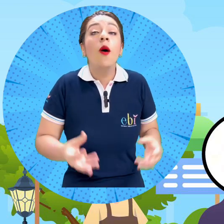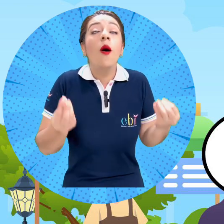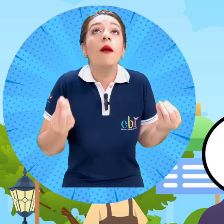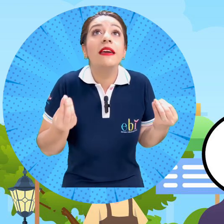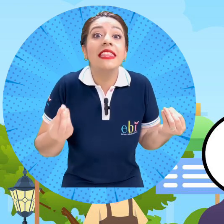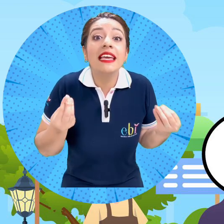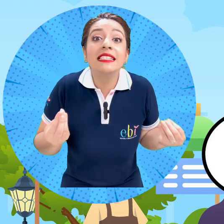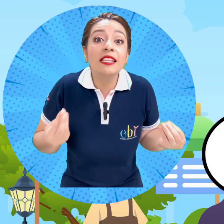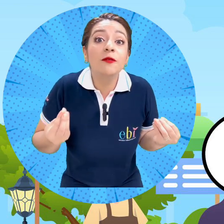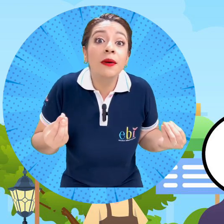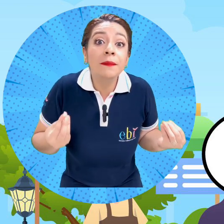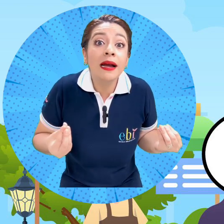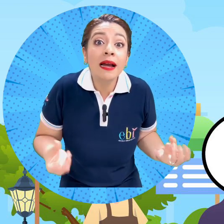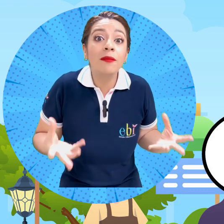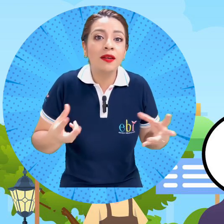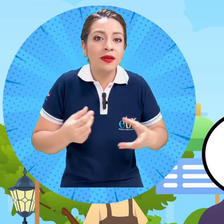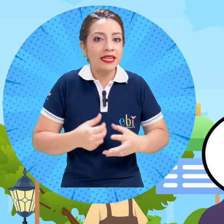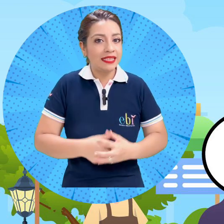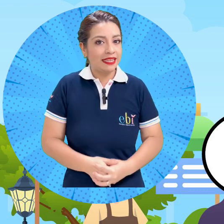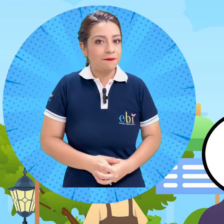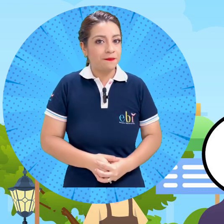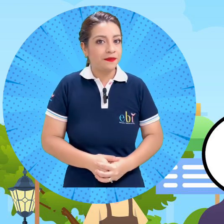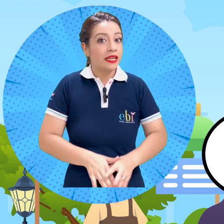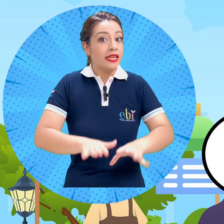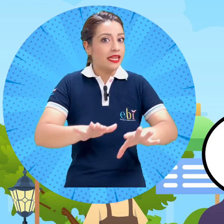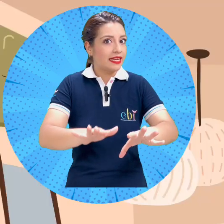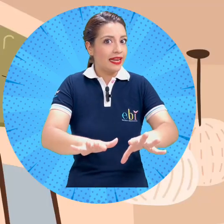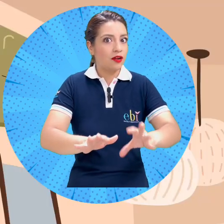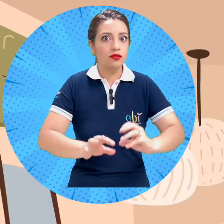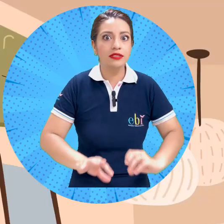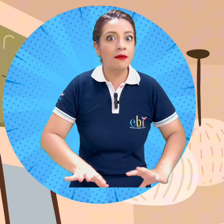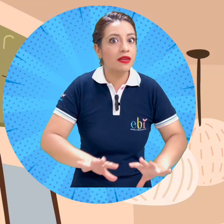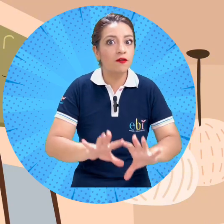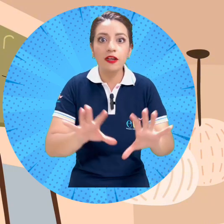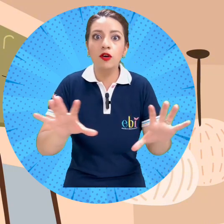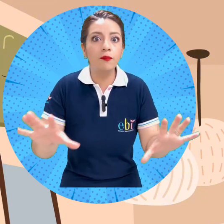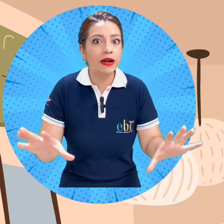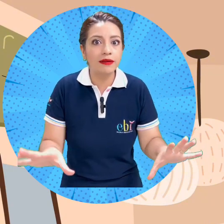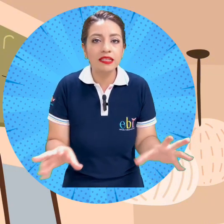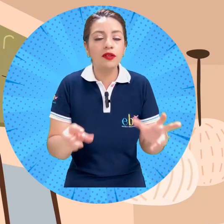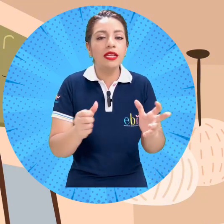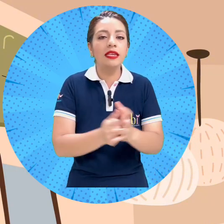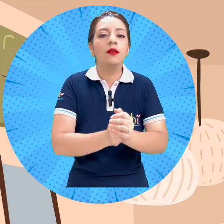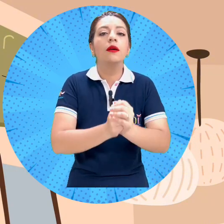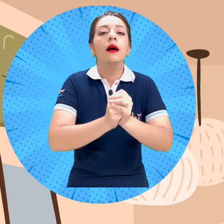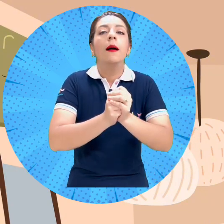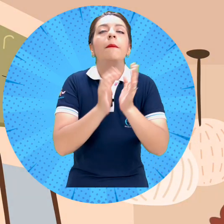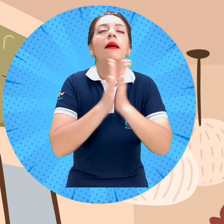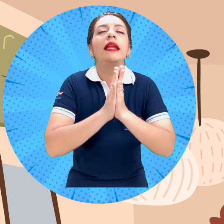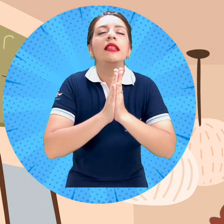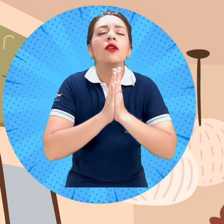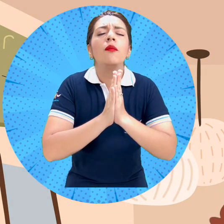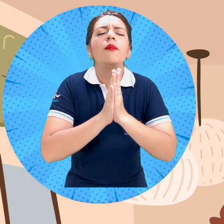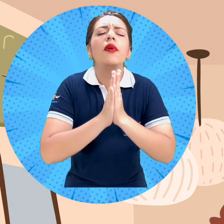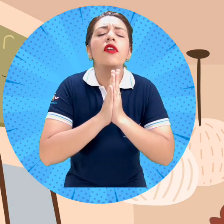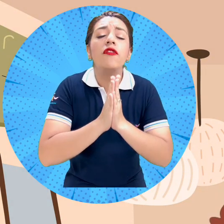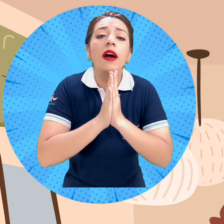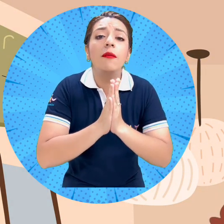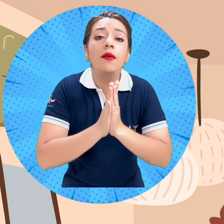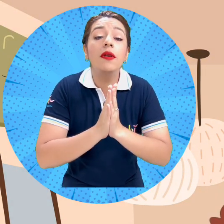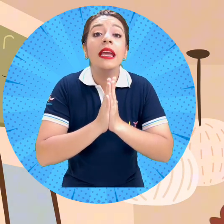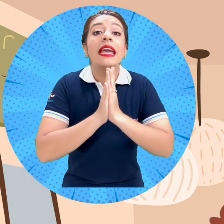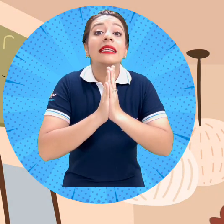diciendo. Obedece a tu mamá, Manuelita. Y claro, también fue con Pablito y le dijo: Pablito,